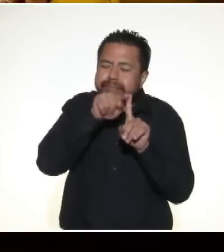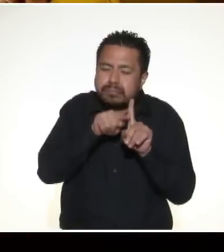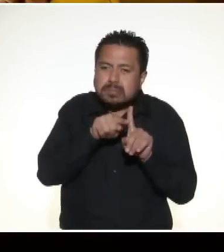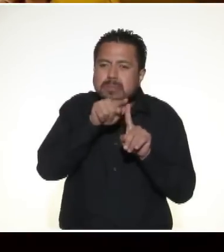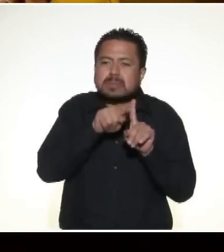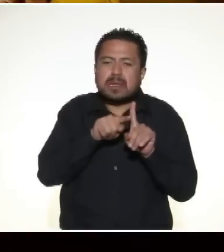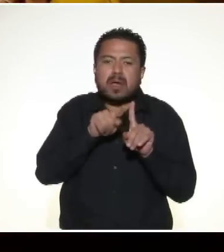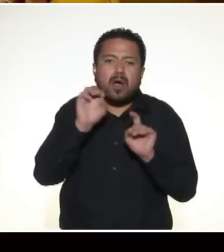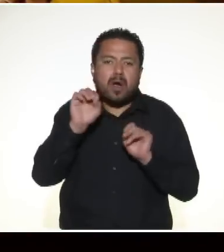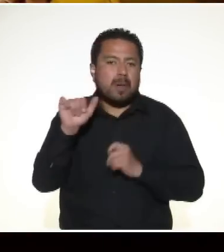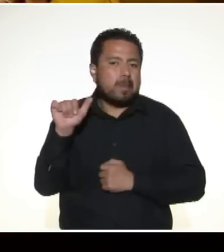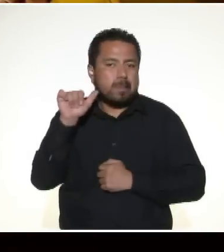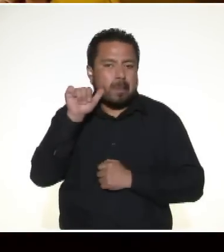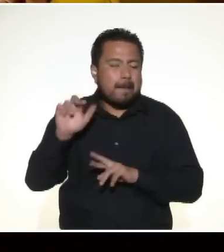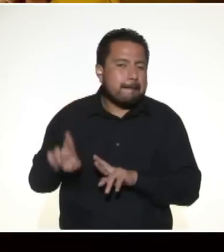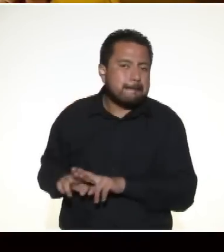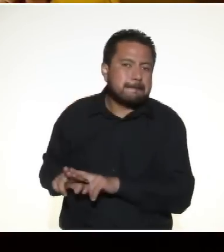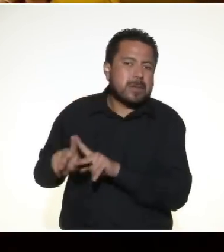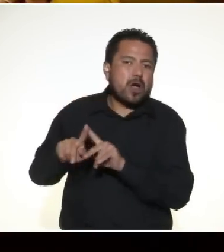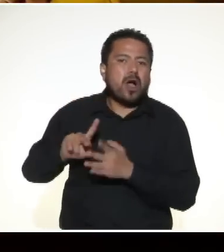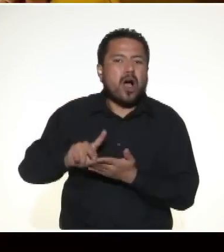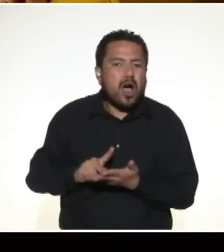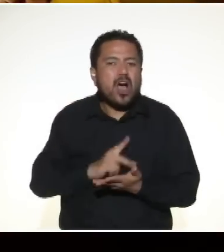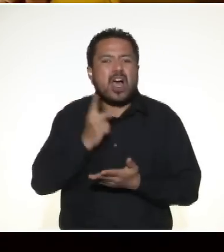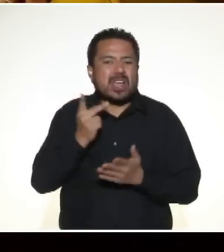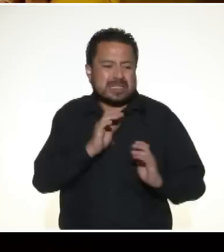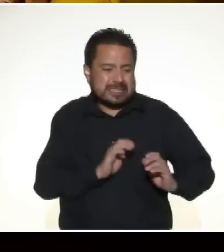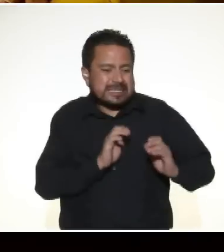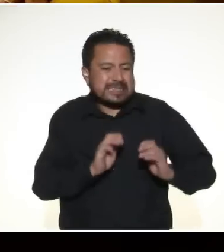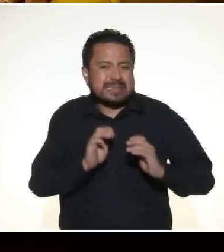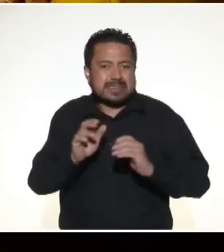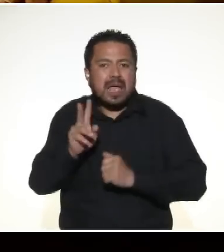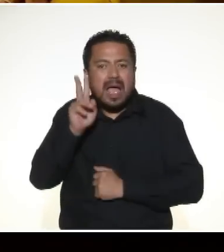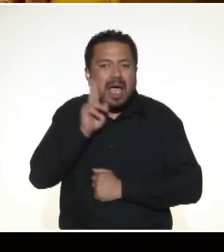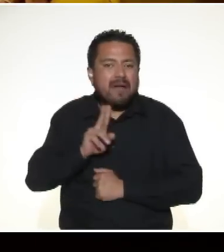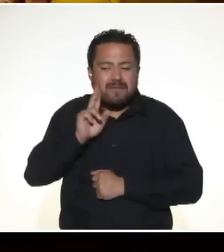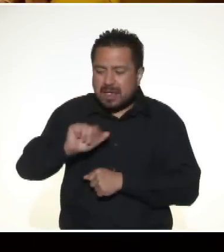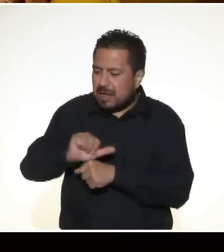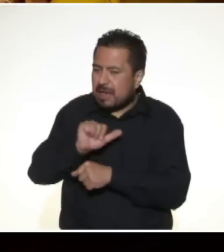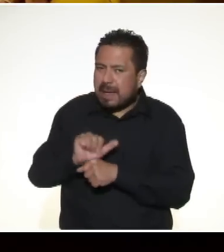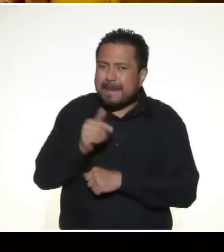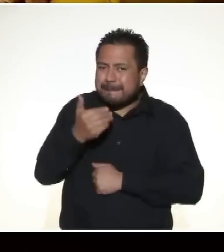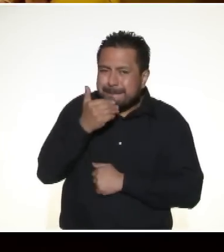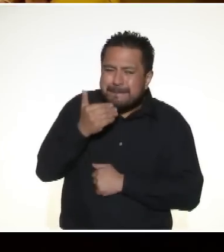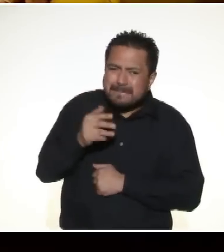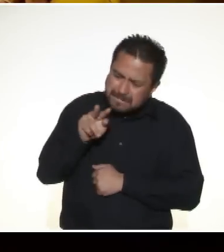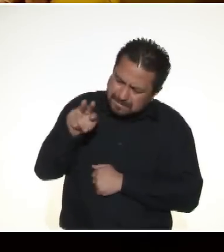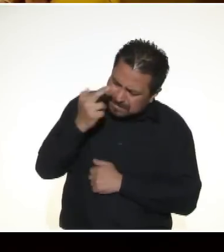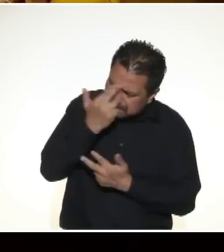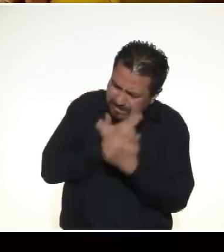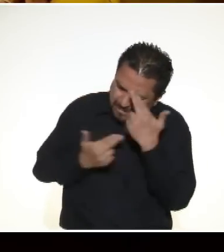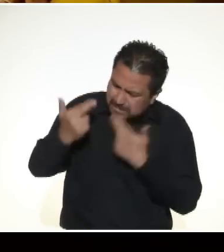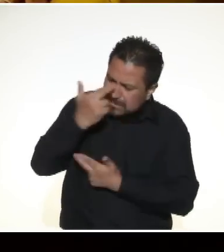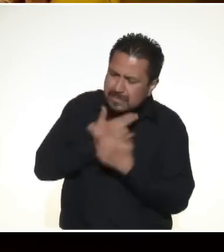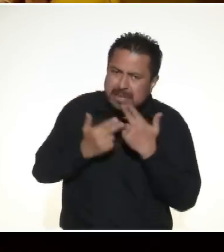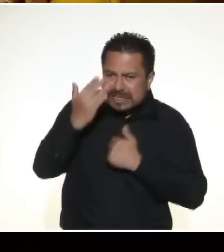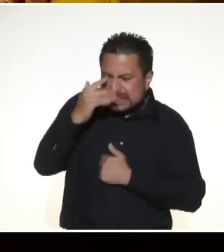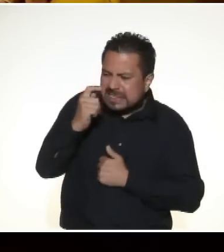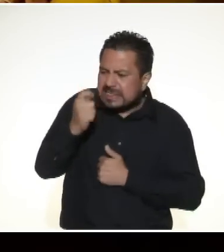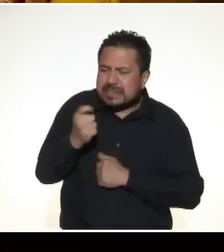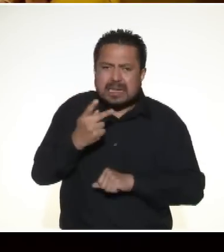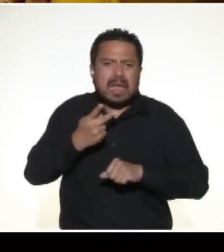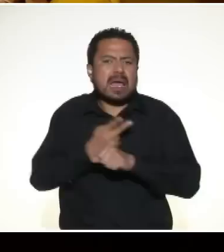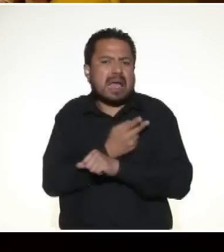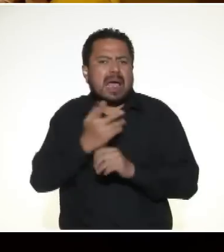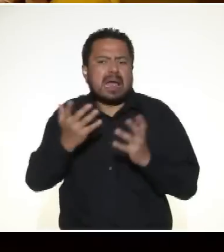una ponchadura de llanta, es decir, otra vez, la prevención, ver que nuestro vehículo esté en buenas condiciones y saber qué hacer ante